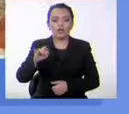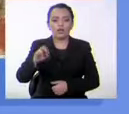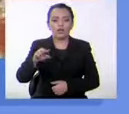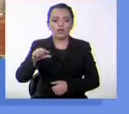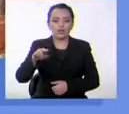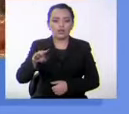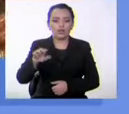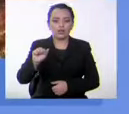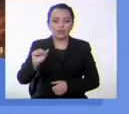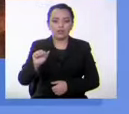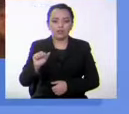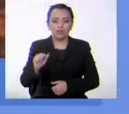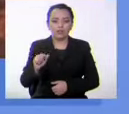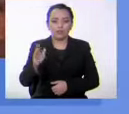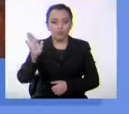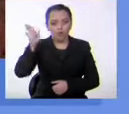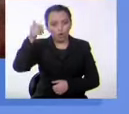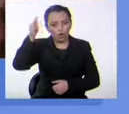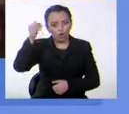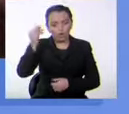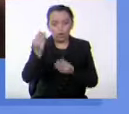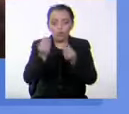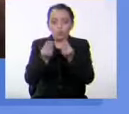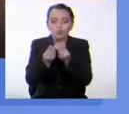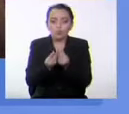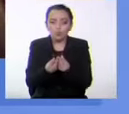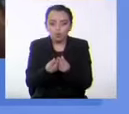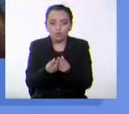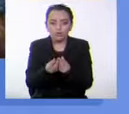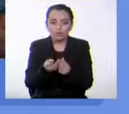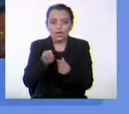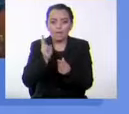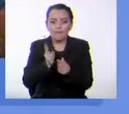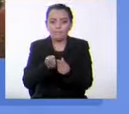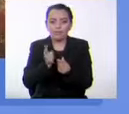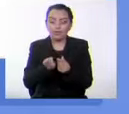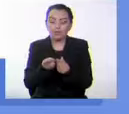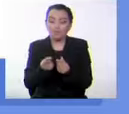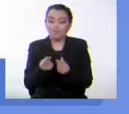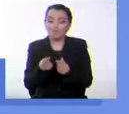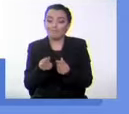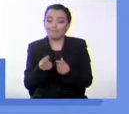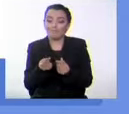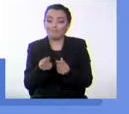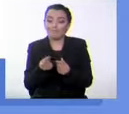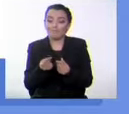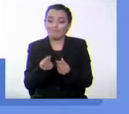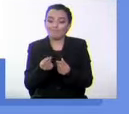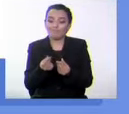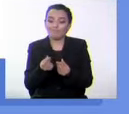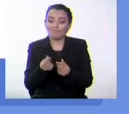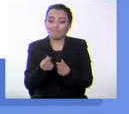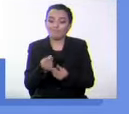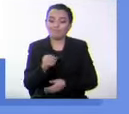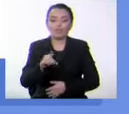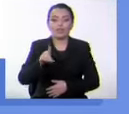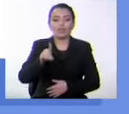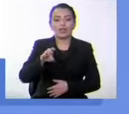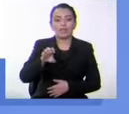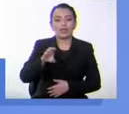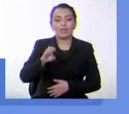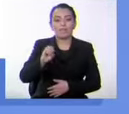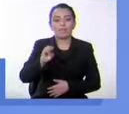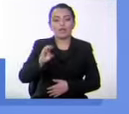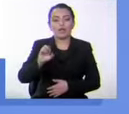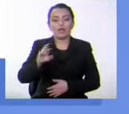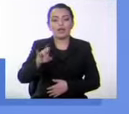pocas personas, generalmente de la misma clase social. Democracia es un sistema político que